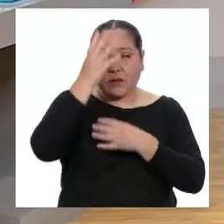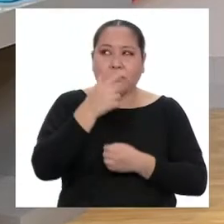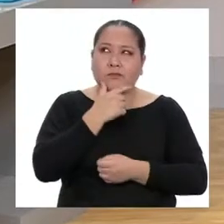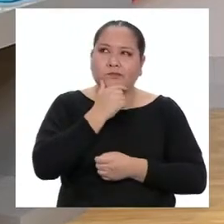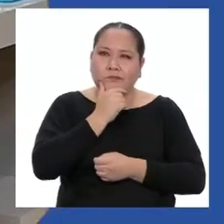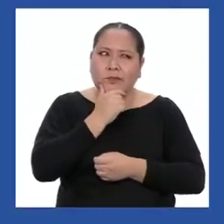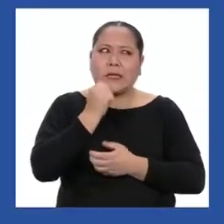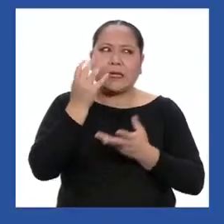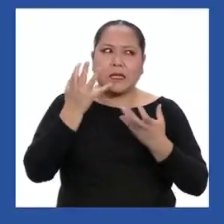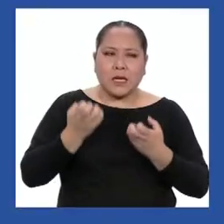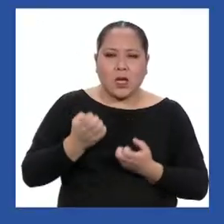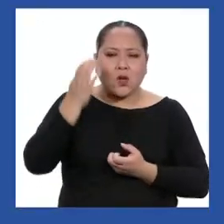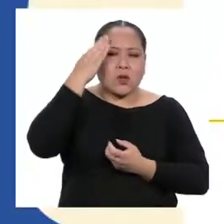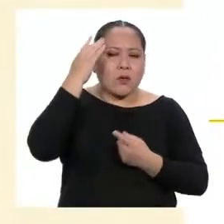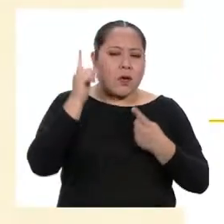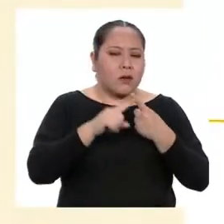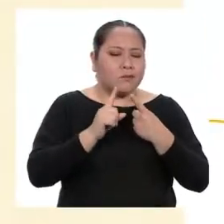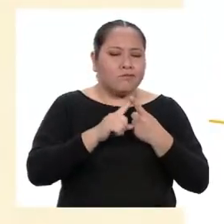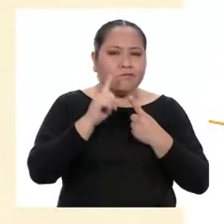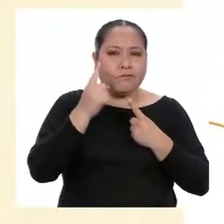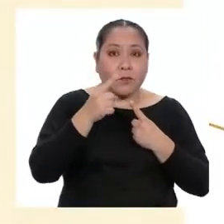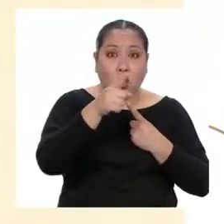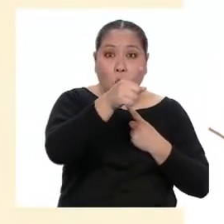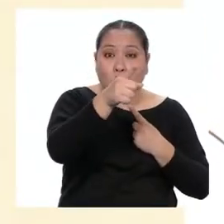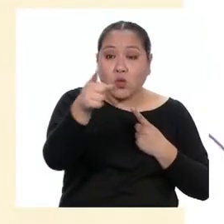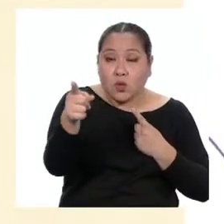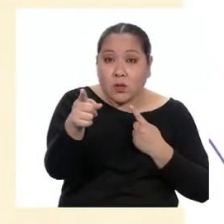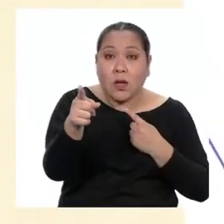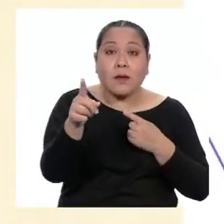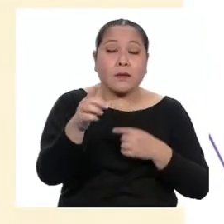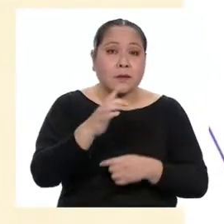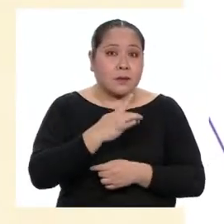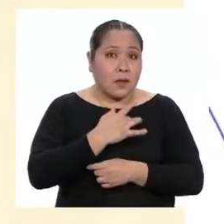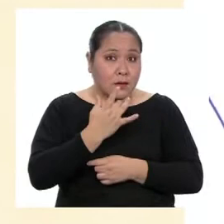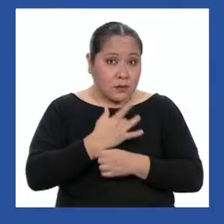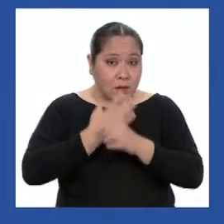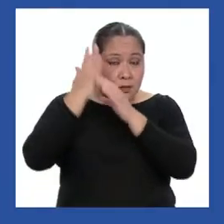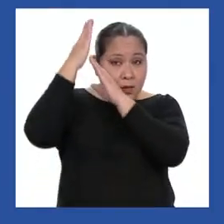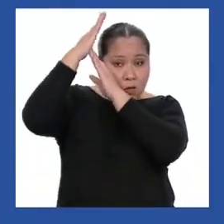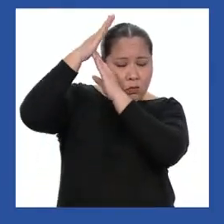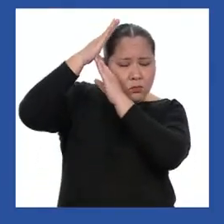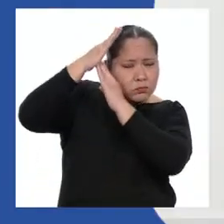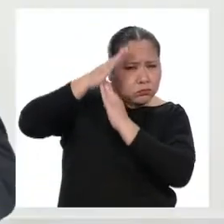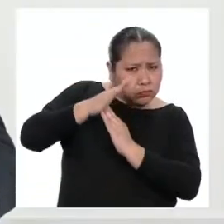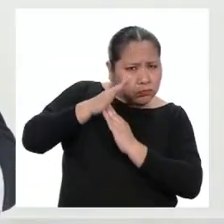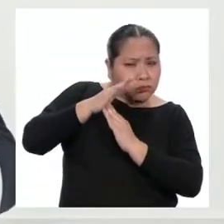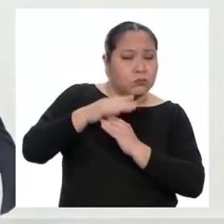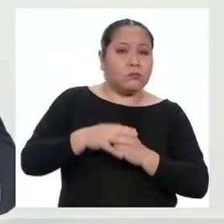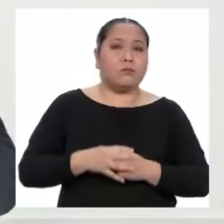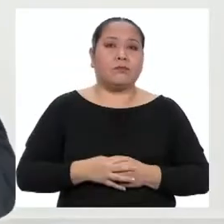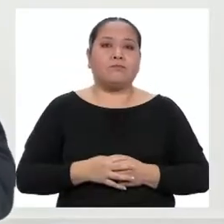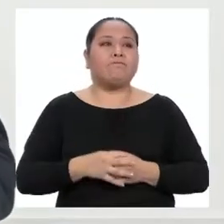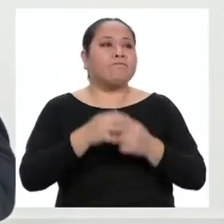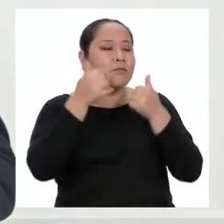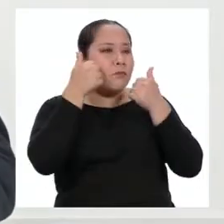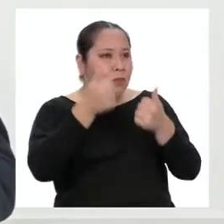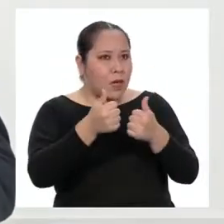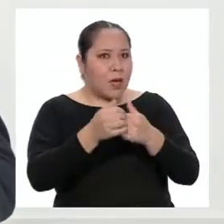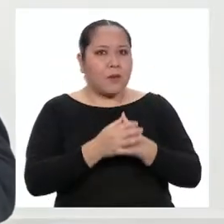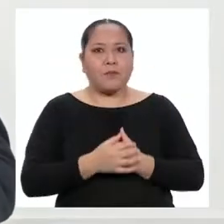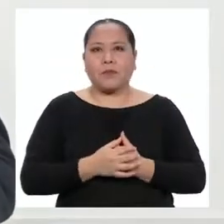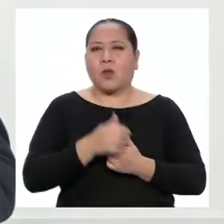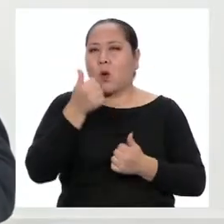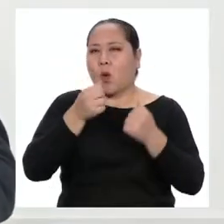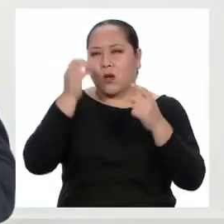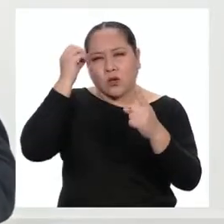saber si ustedes también han sido discriminados. Bien, ¿y cuál es